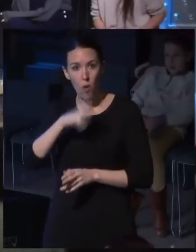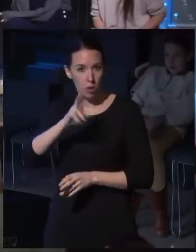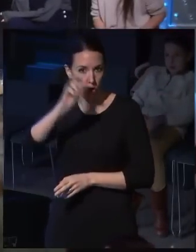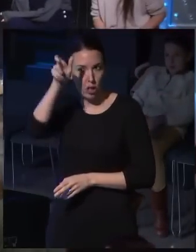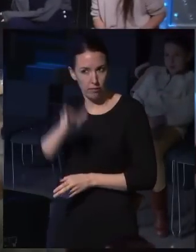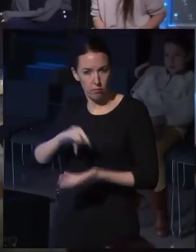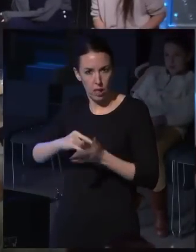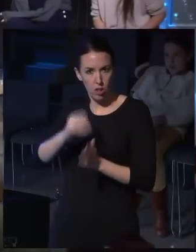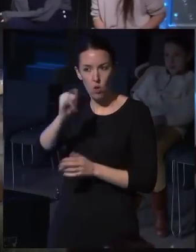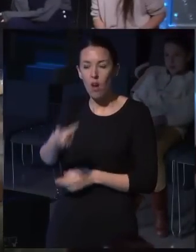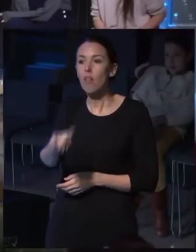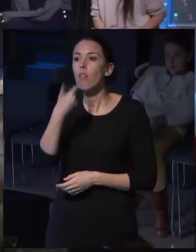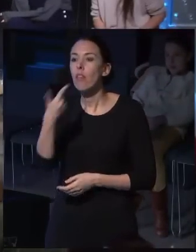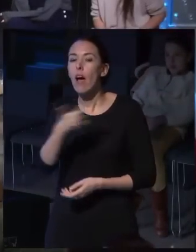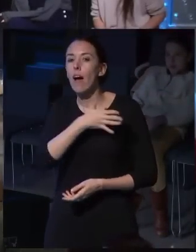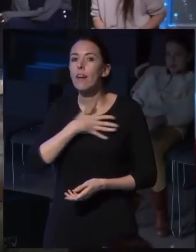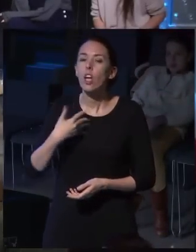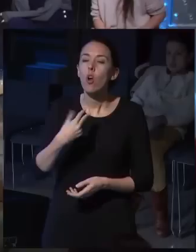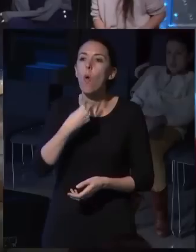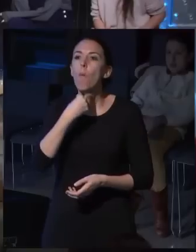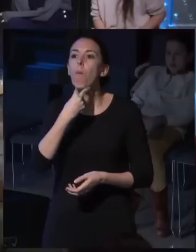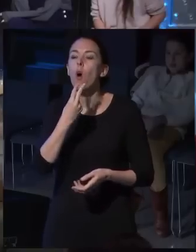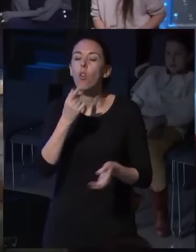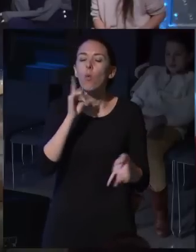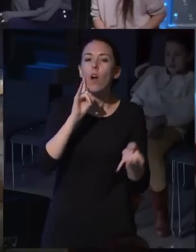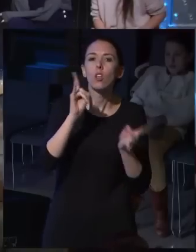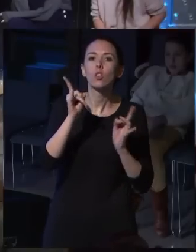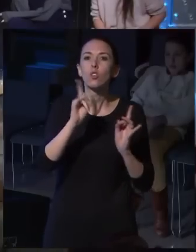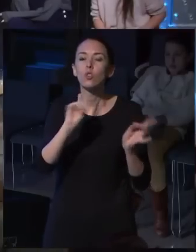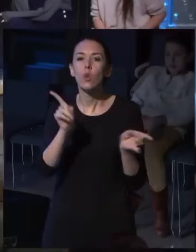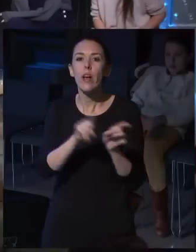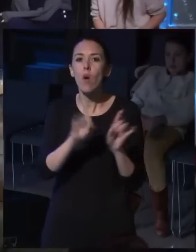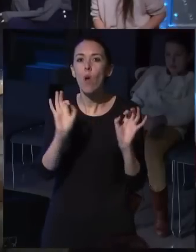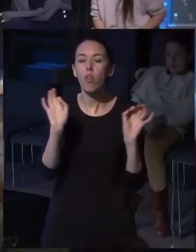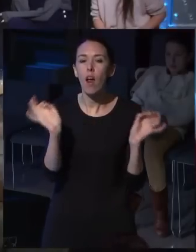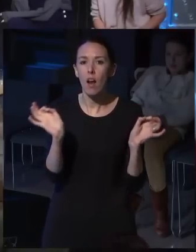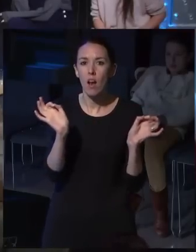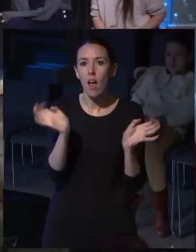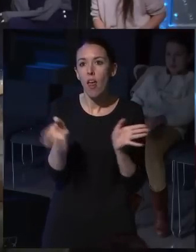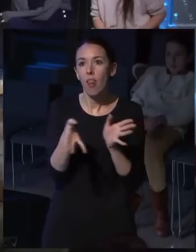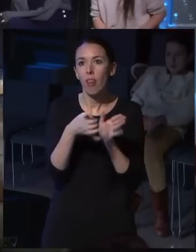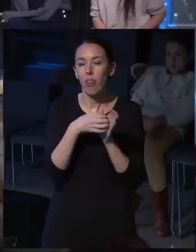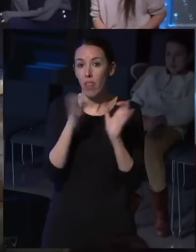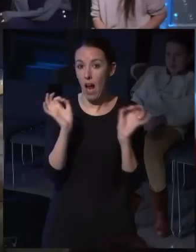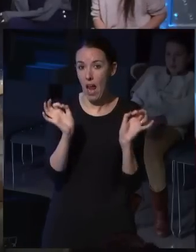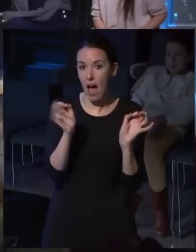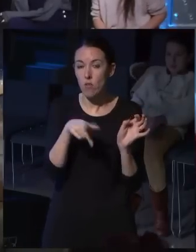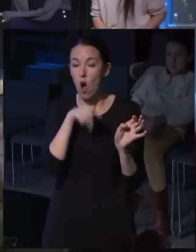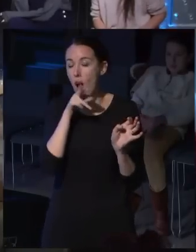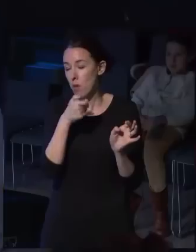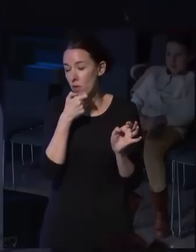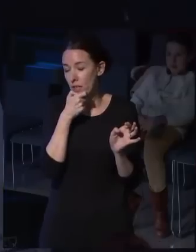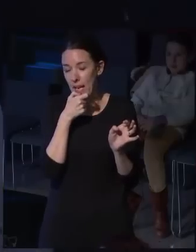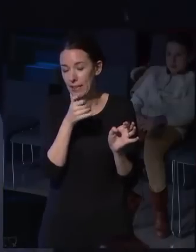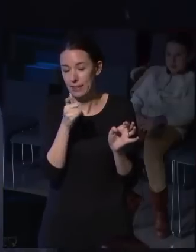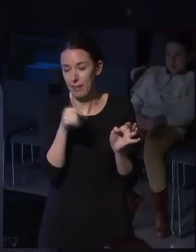técnico, le decía a John Lennon, el técnico, que quería que su voz sonase como si el Dalai Lama Yo digo delay, sé que es delay, pero como estamos en el, o